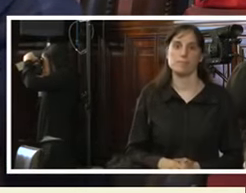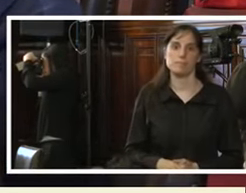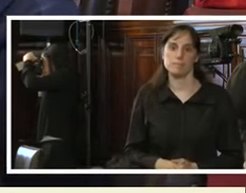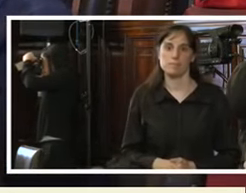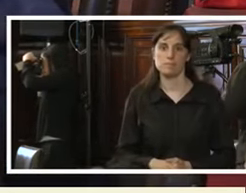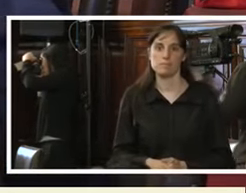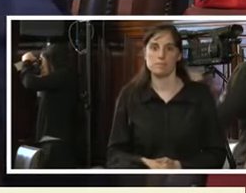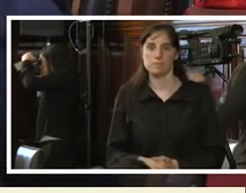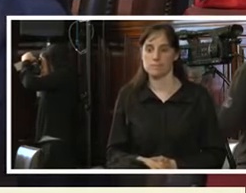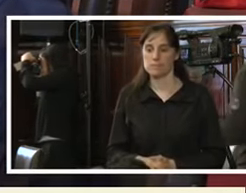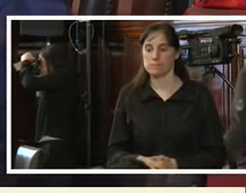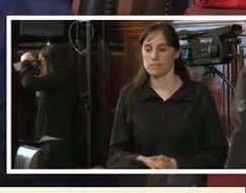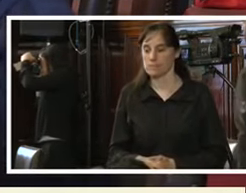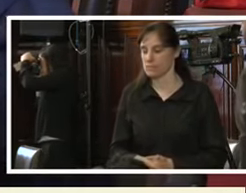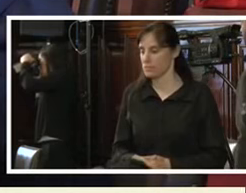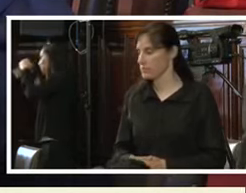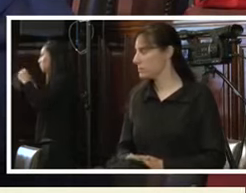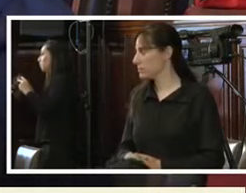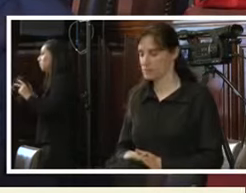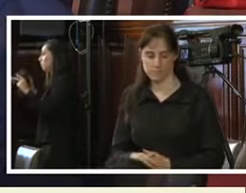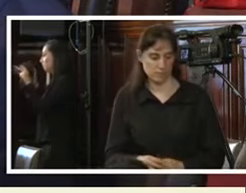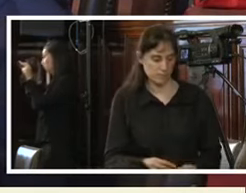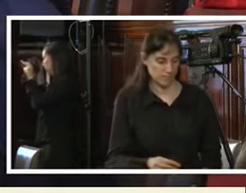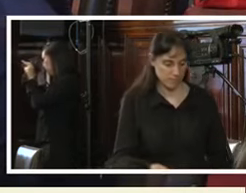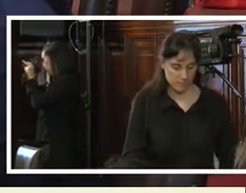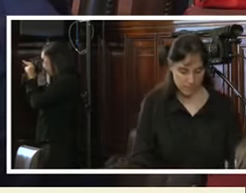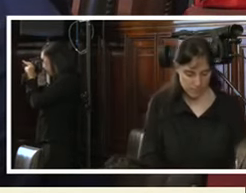cuando no está en el aire